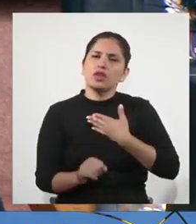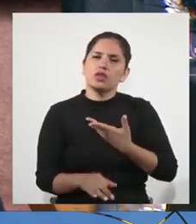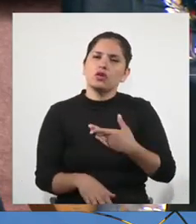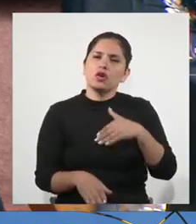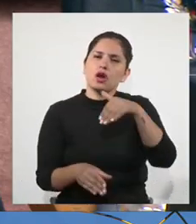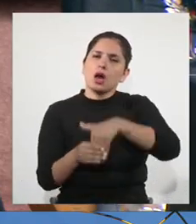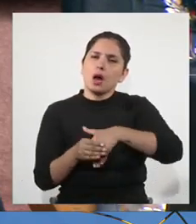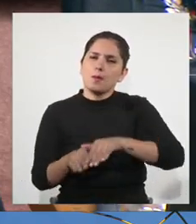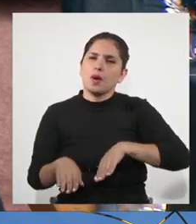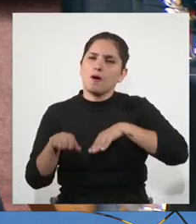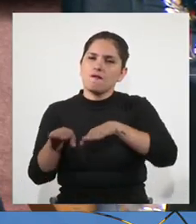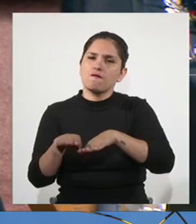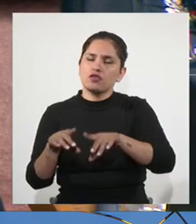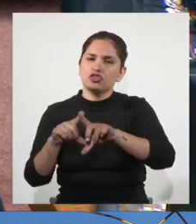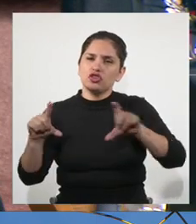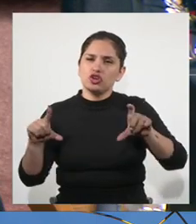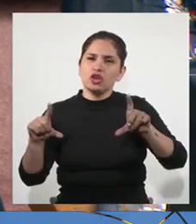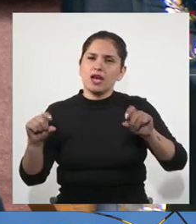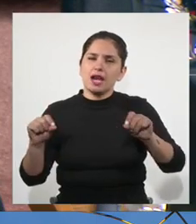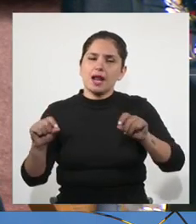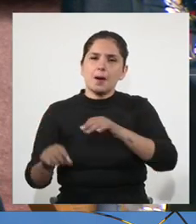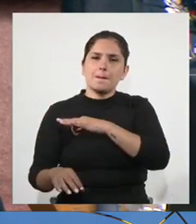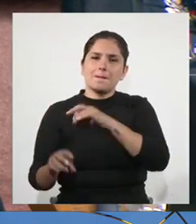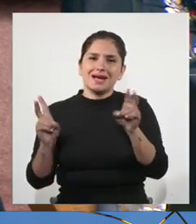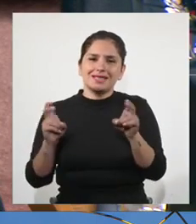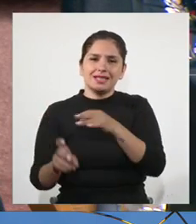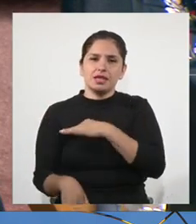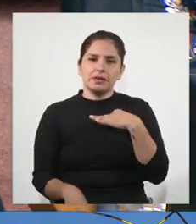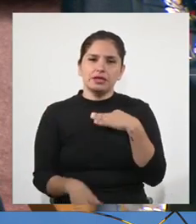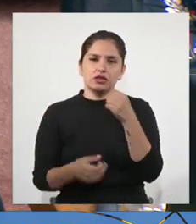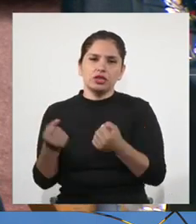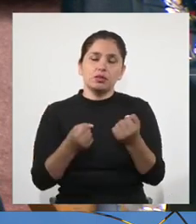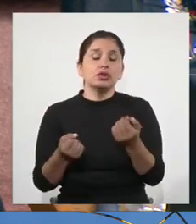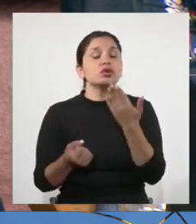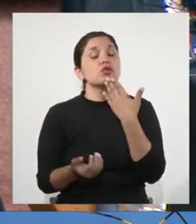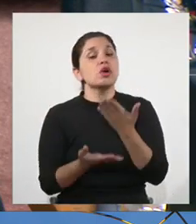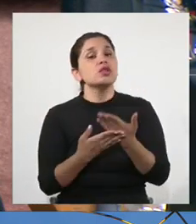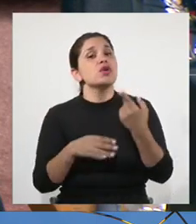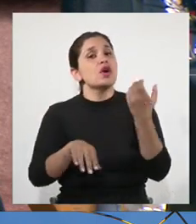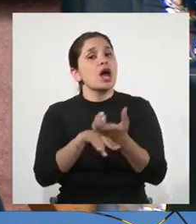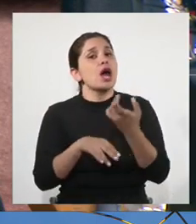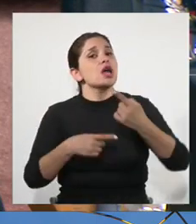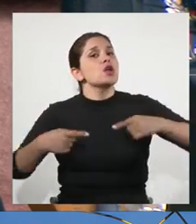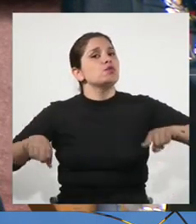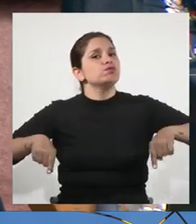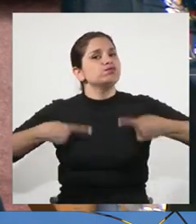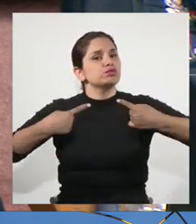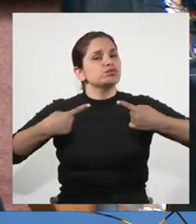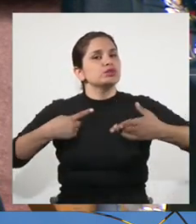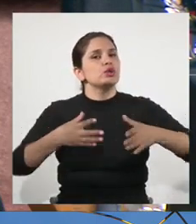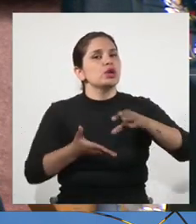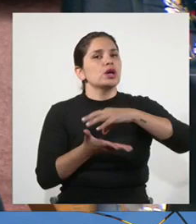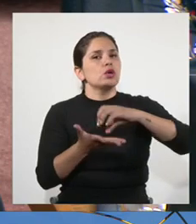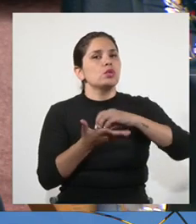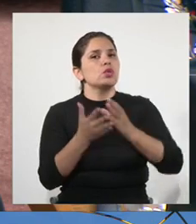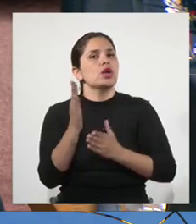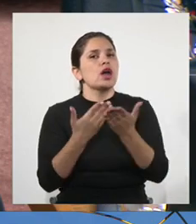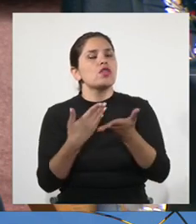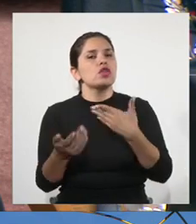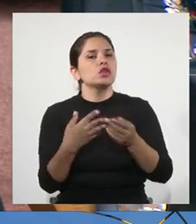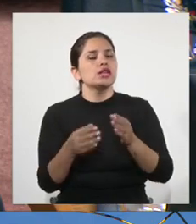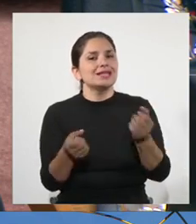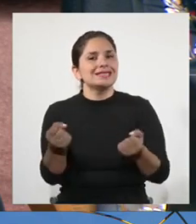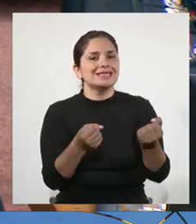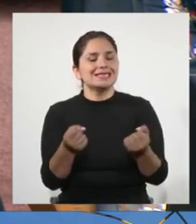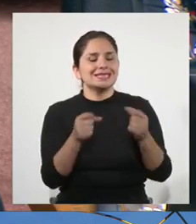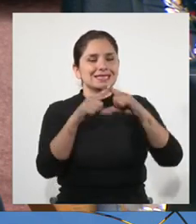voto favorable a la partida general del Ministerio de Transporte teniendo un conflicto abierto en una comuna en donde el taxi colectivo es